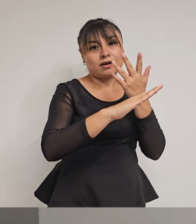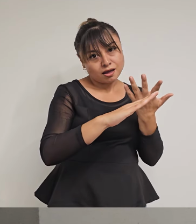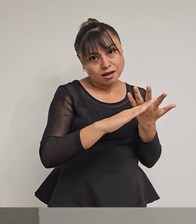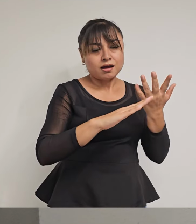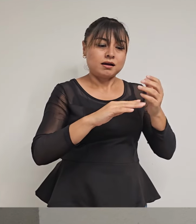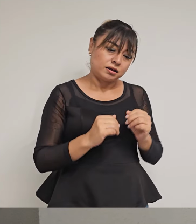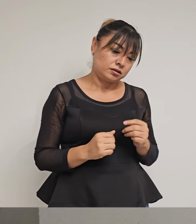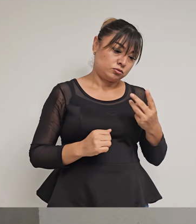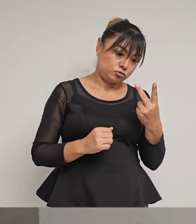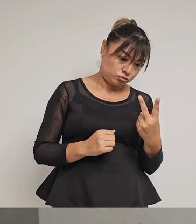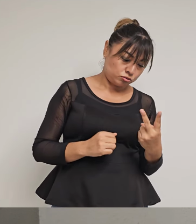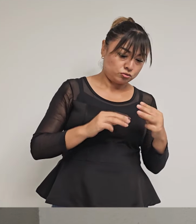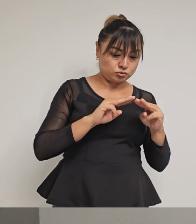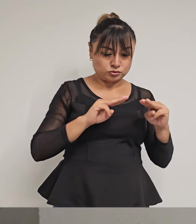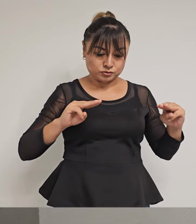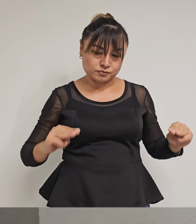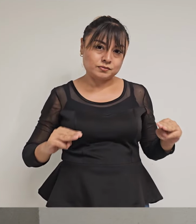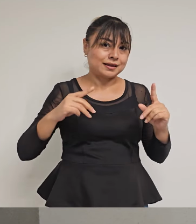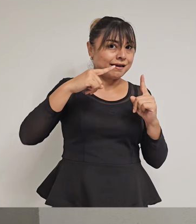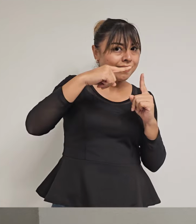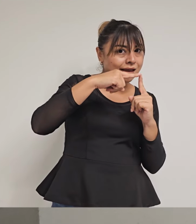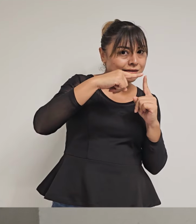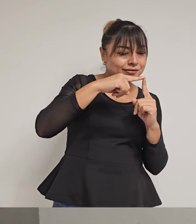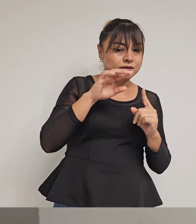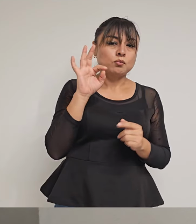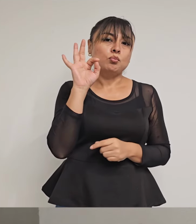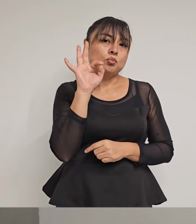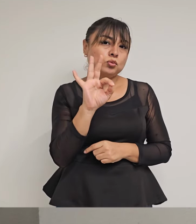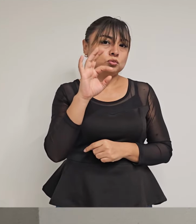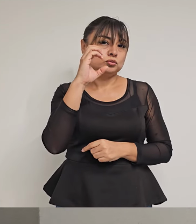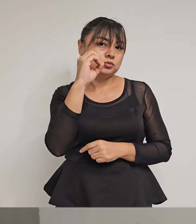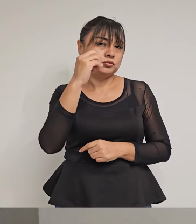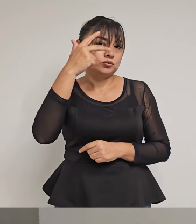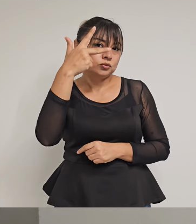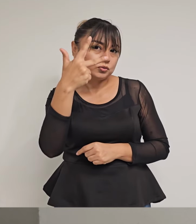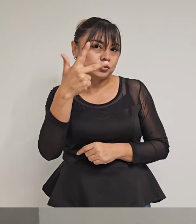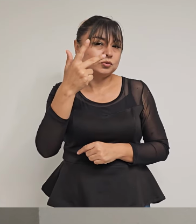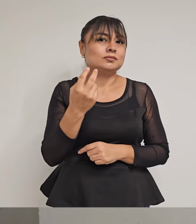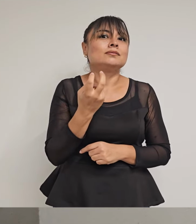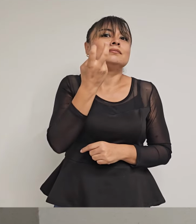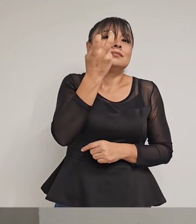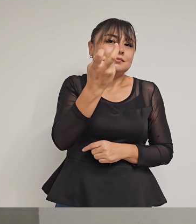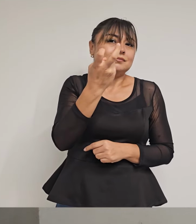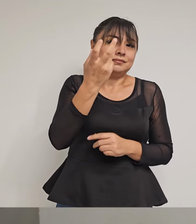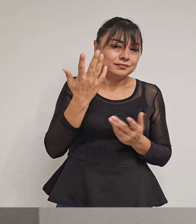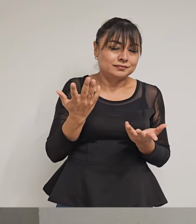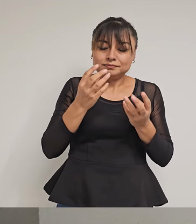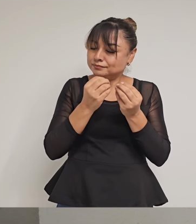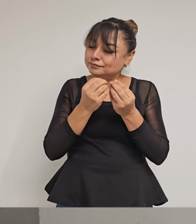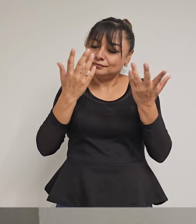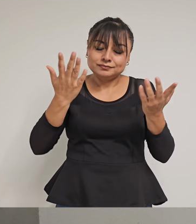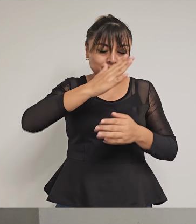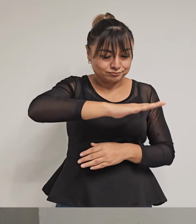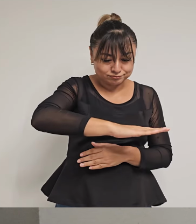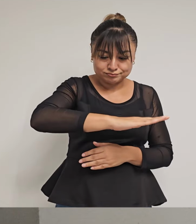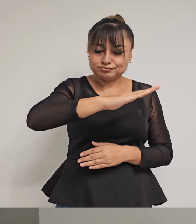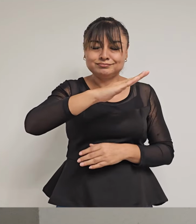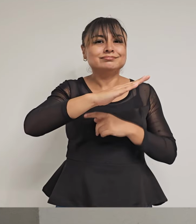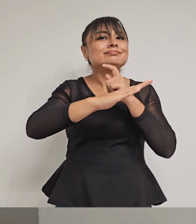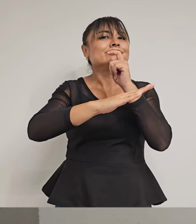dividir la altura que necesito alcanzar, en este caso 2 metros, entre 0.08. Este último valor es el porcentaje de pendiente expresado en